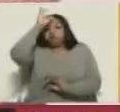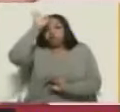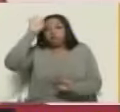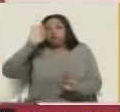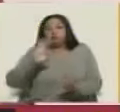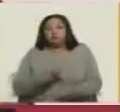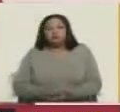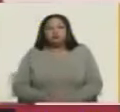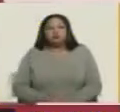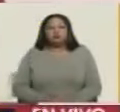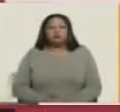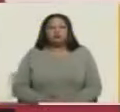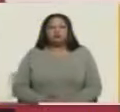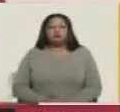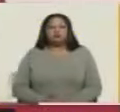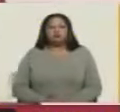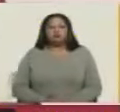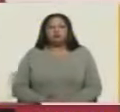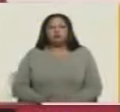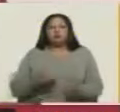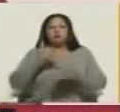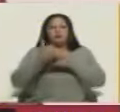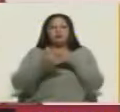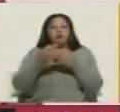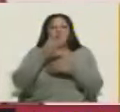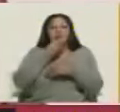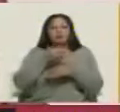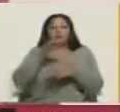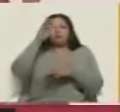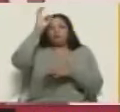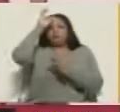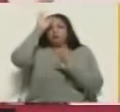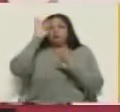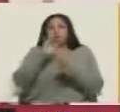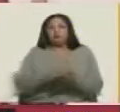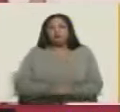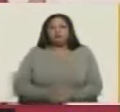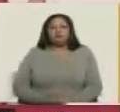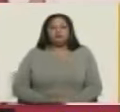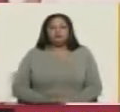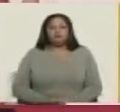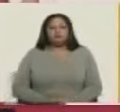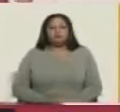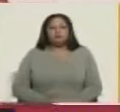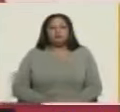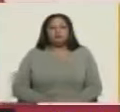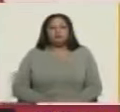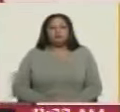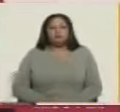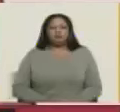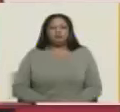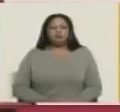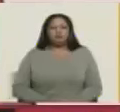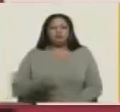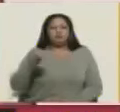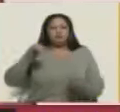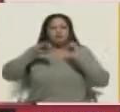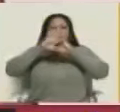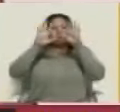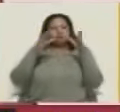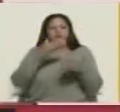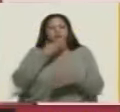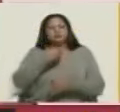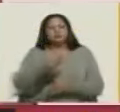para diciembre, no sabemos, ¿ves? Lo que ahora está claro es que para diciembre este pueblo no tendrá